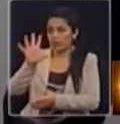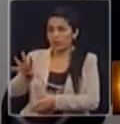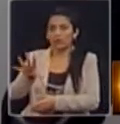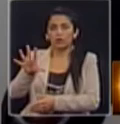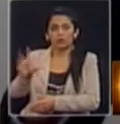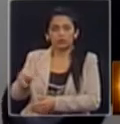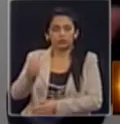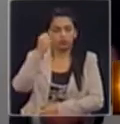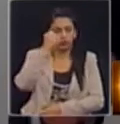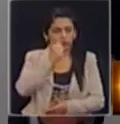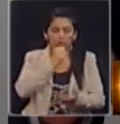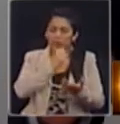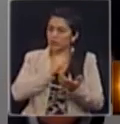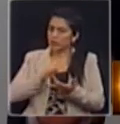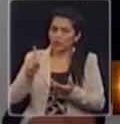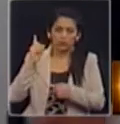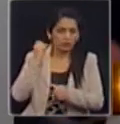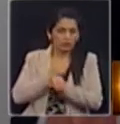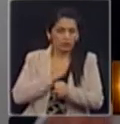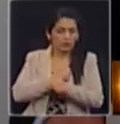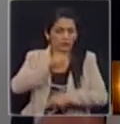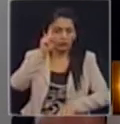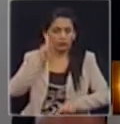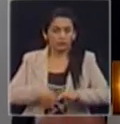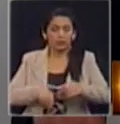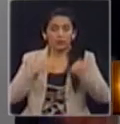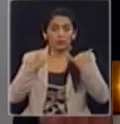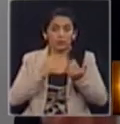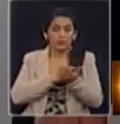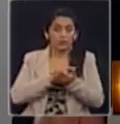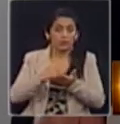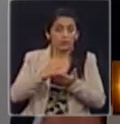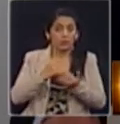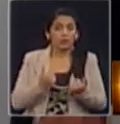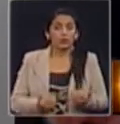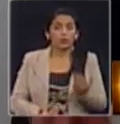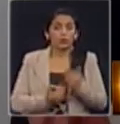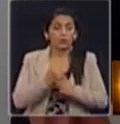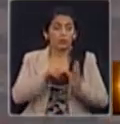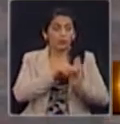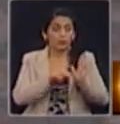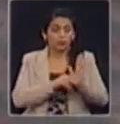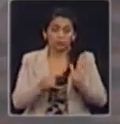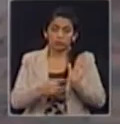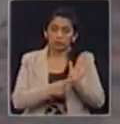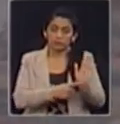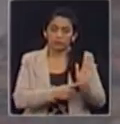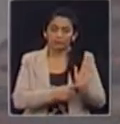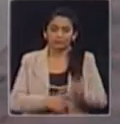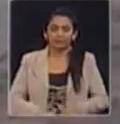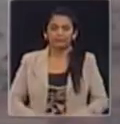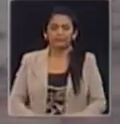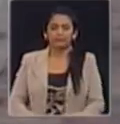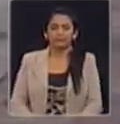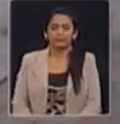hizo oportunamente, y de la instancia administrativa ahora este fin de semana con la nueva normativa. Sandra Vélez, Telerama Noticias.